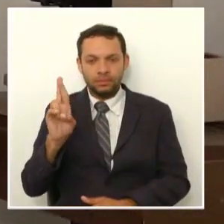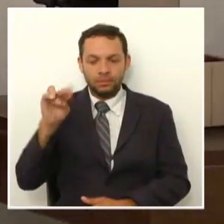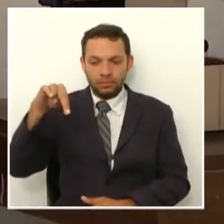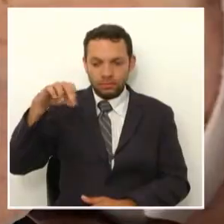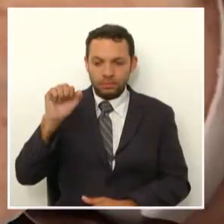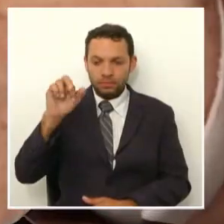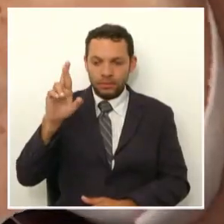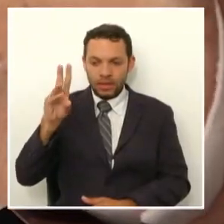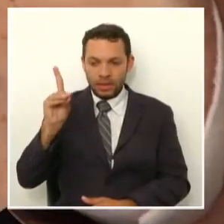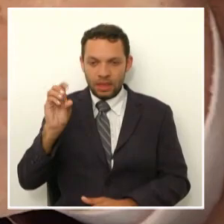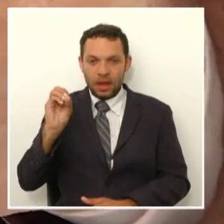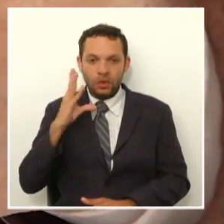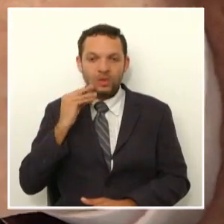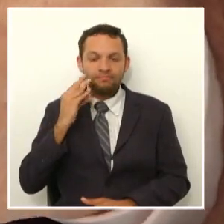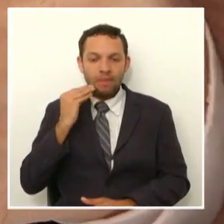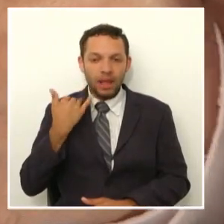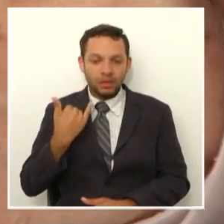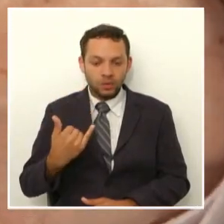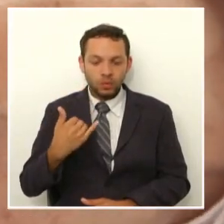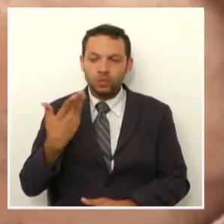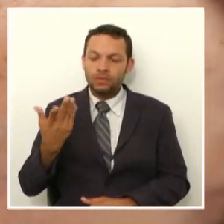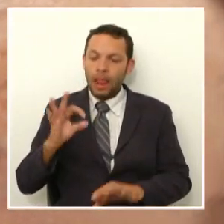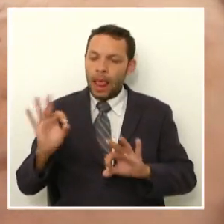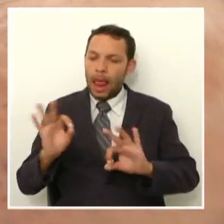un quirófano y un salón de clase.